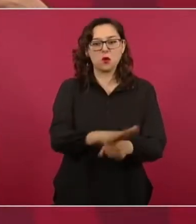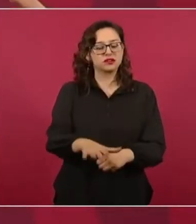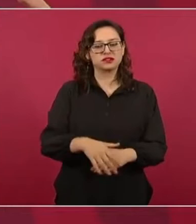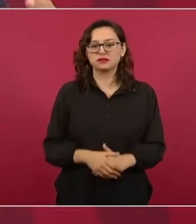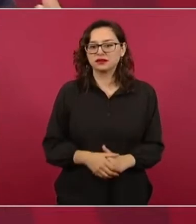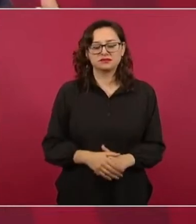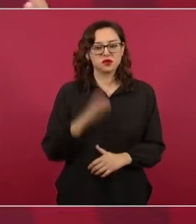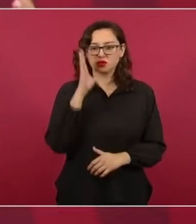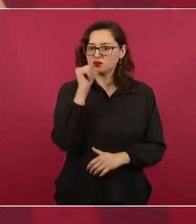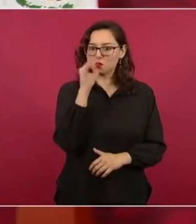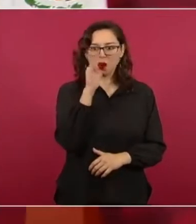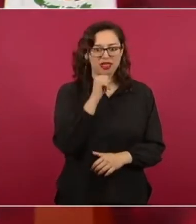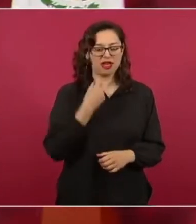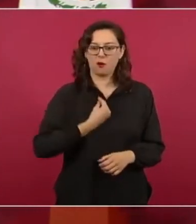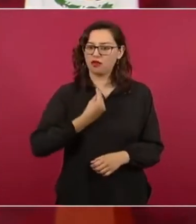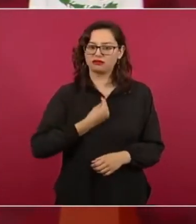Ahora